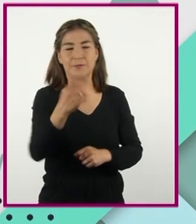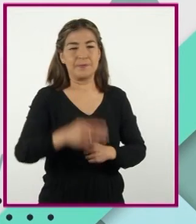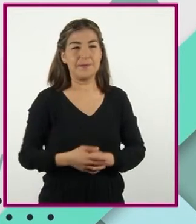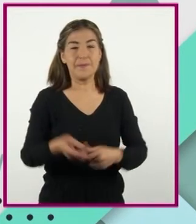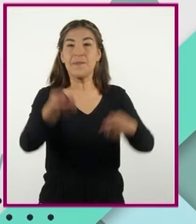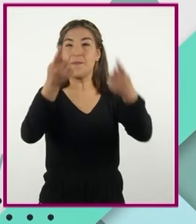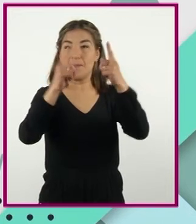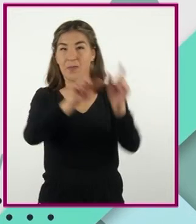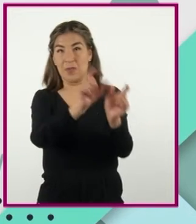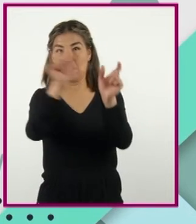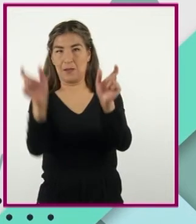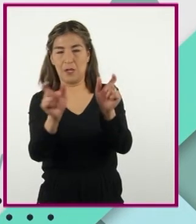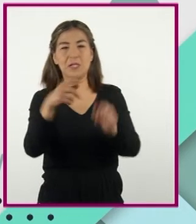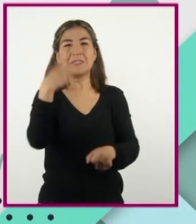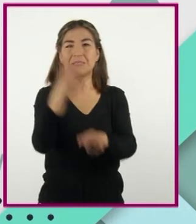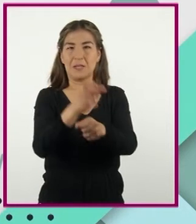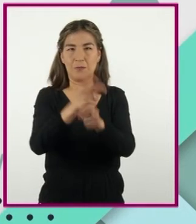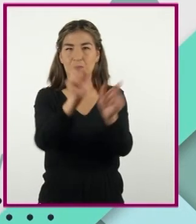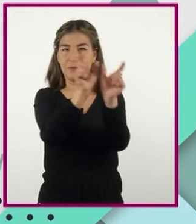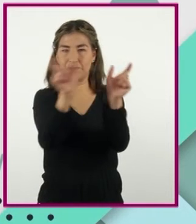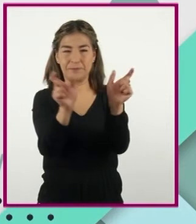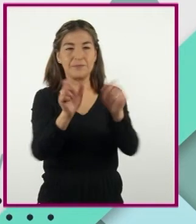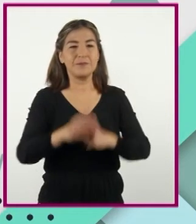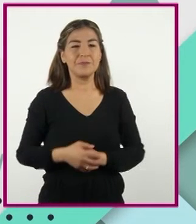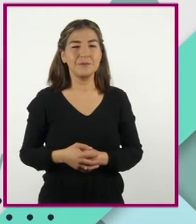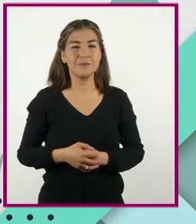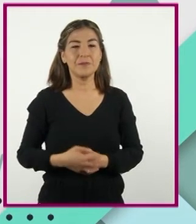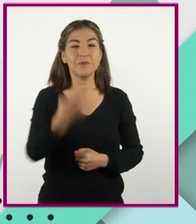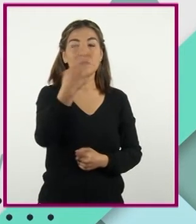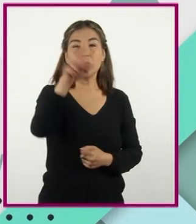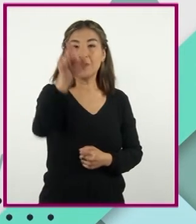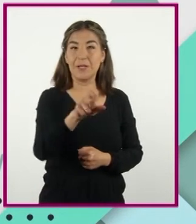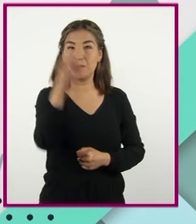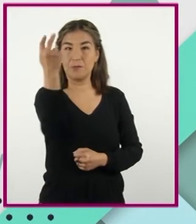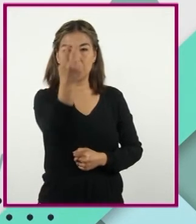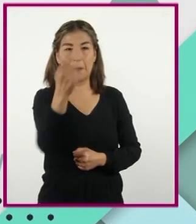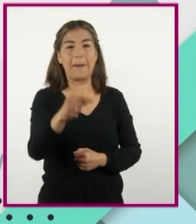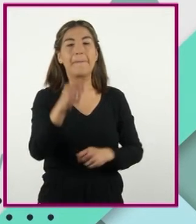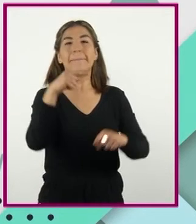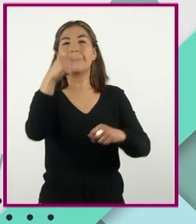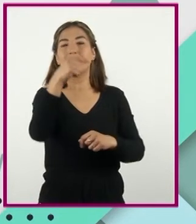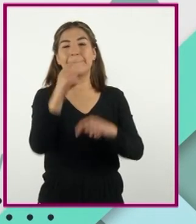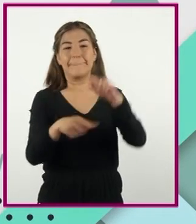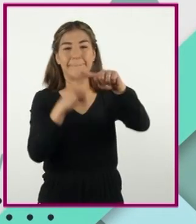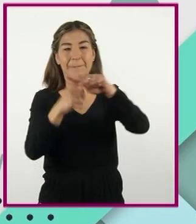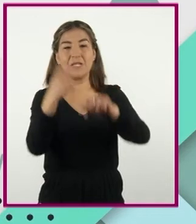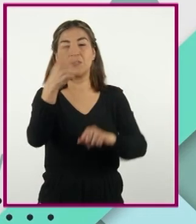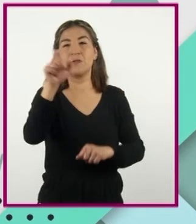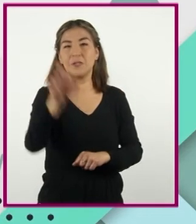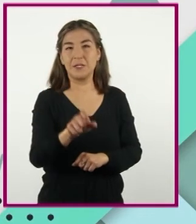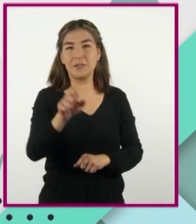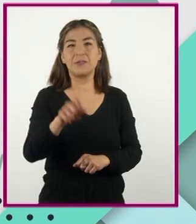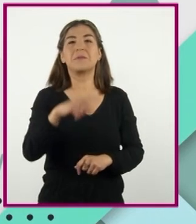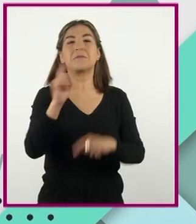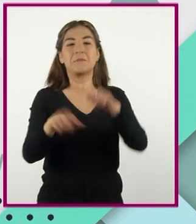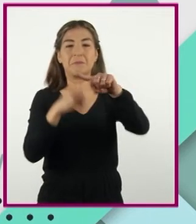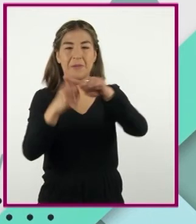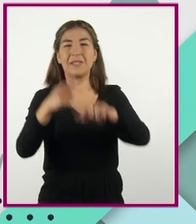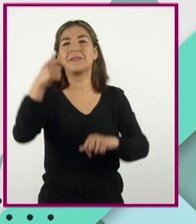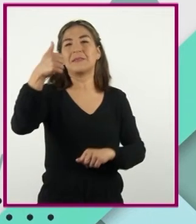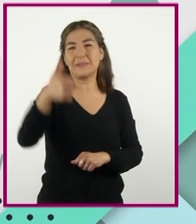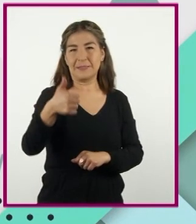segundo polinomio sucede el mismo caso. 2x al cubo más 2x al cuadrado menos x más